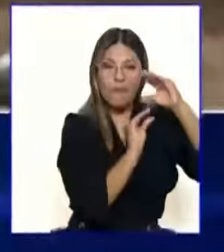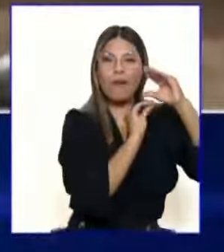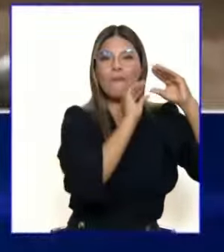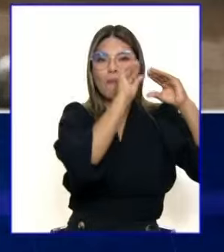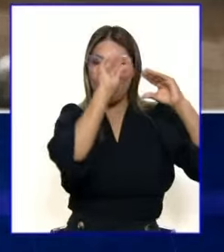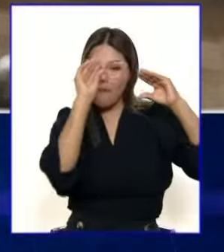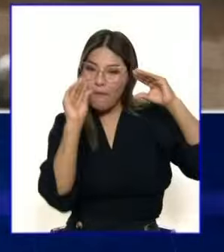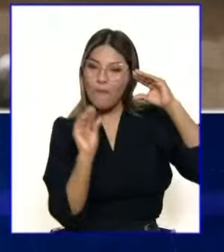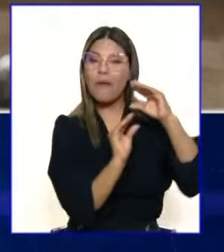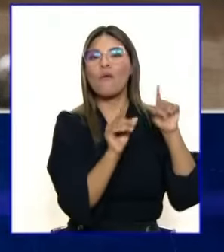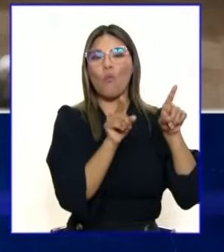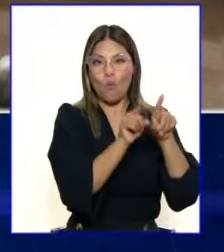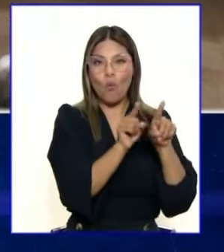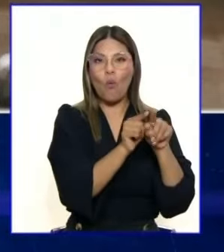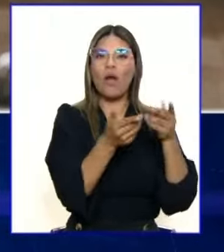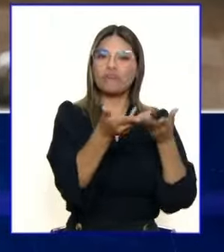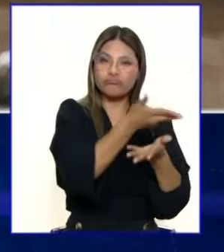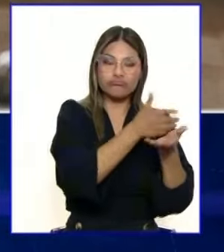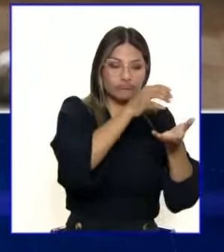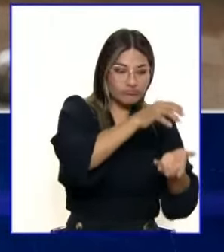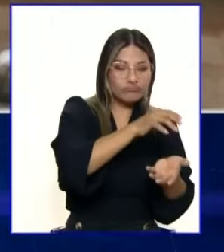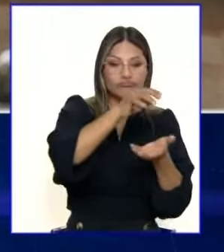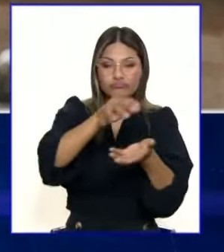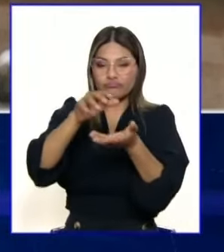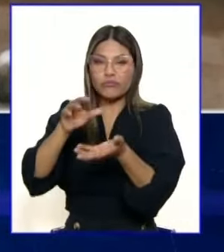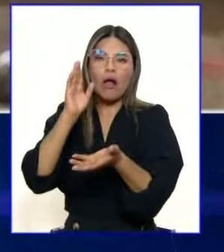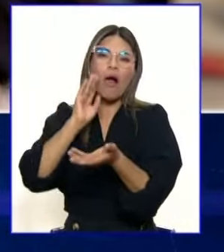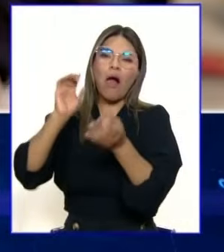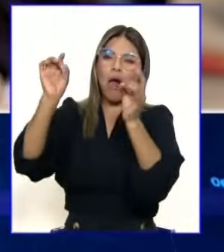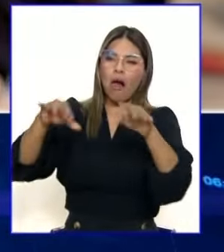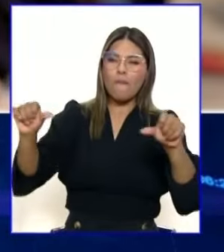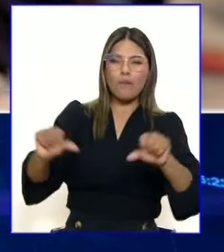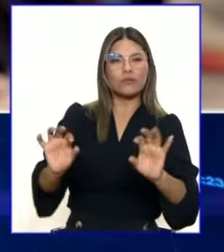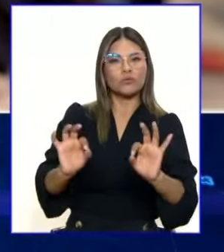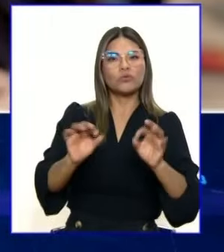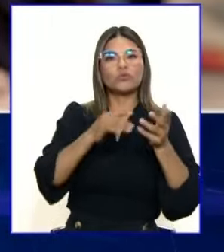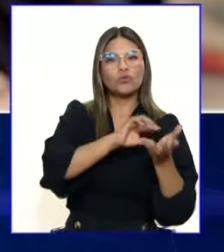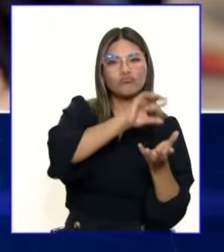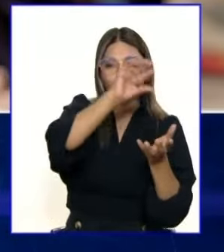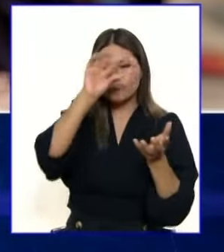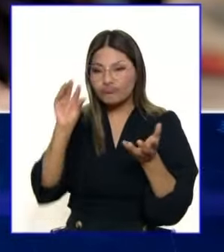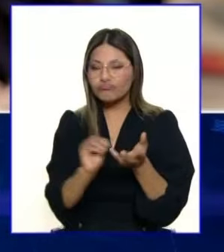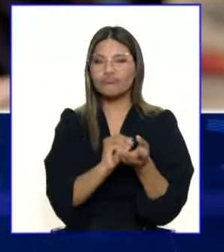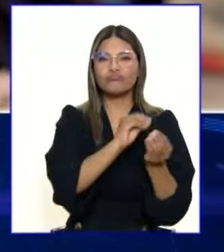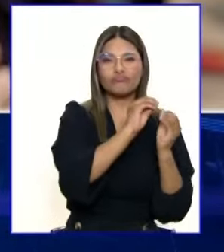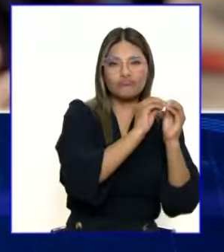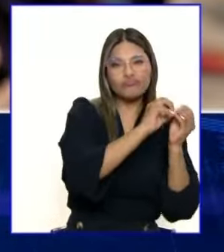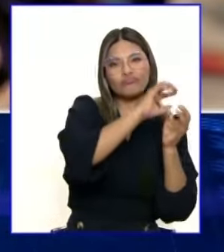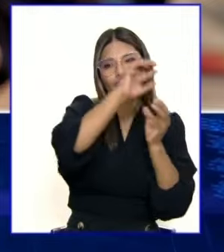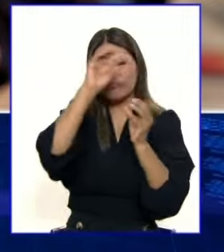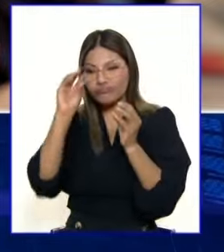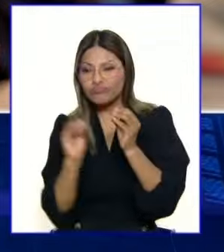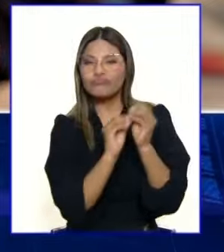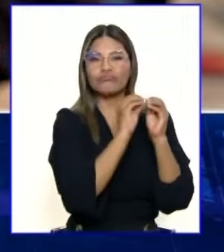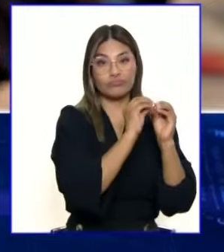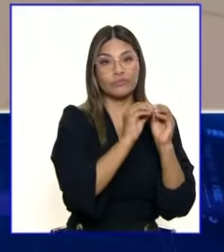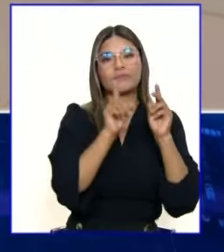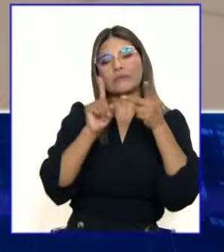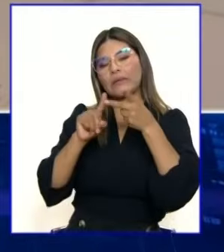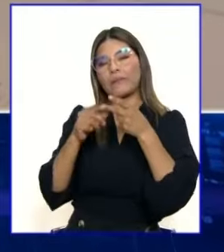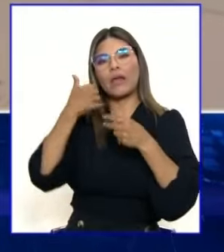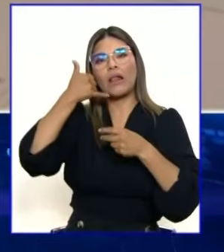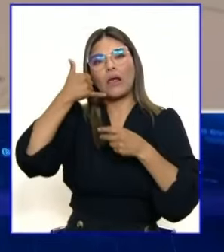un diseño que sea empaques sostenibles, por ejemplo, desde productos manufacturados hasta productos electrónicos, que